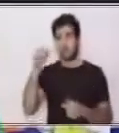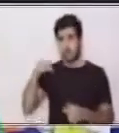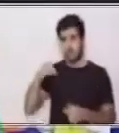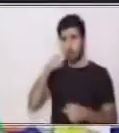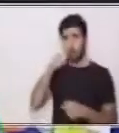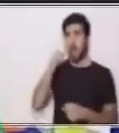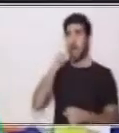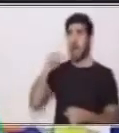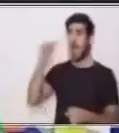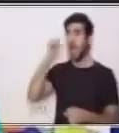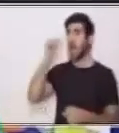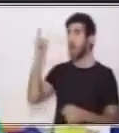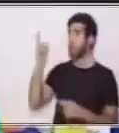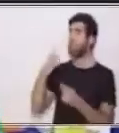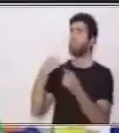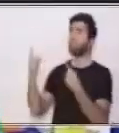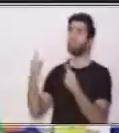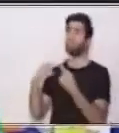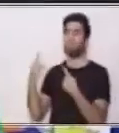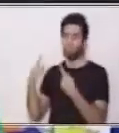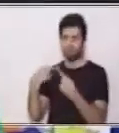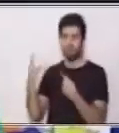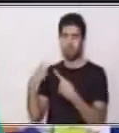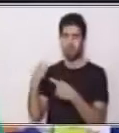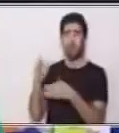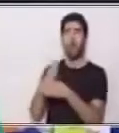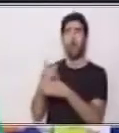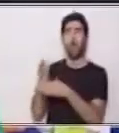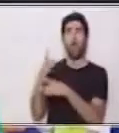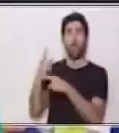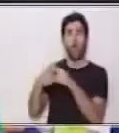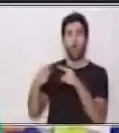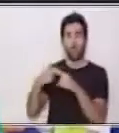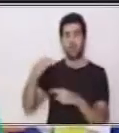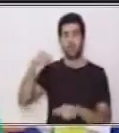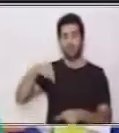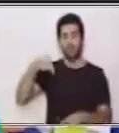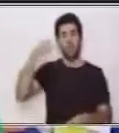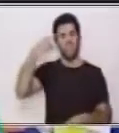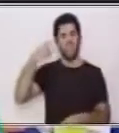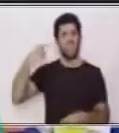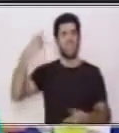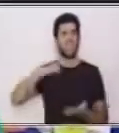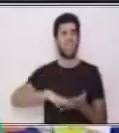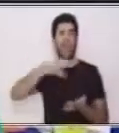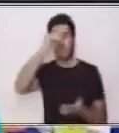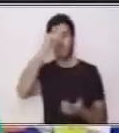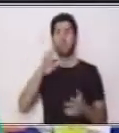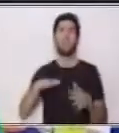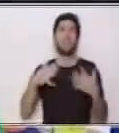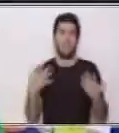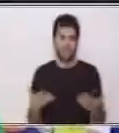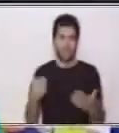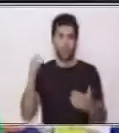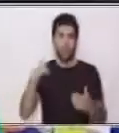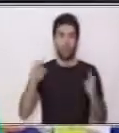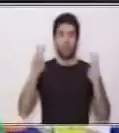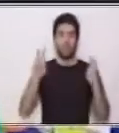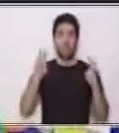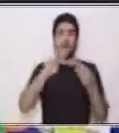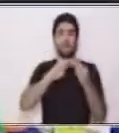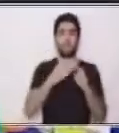esa persona adulta, con la persona mayor que está a tu lado, qué fue lo que aprendiste en la clase de